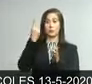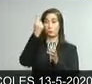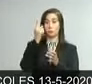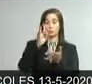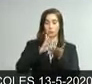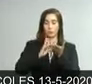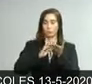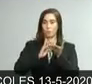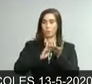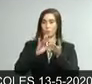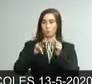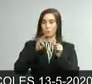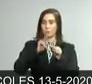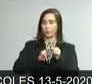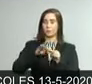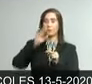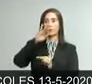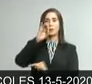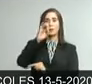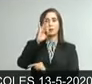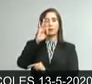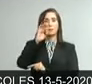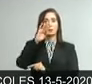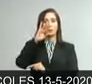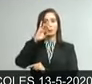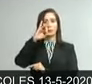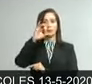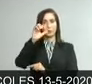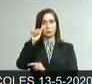luego entró madita luego entró